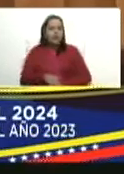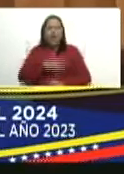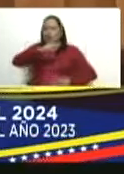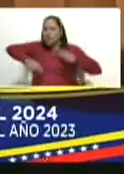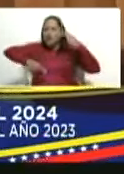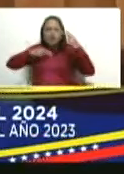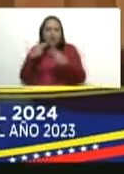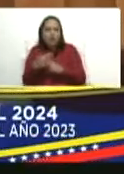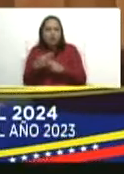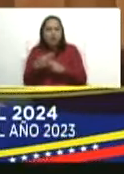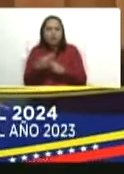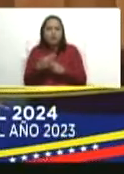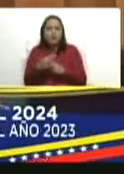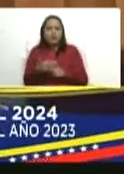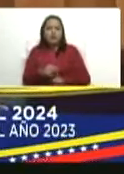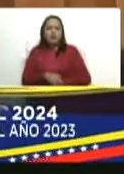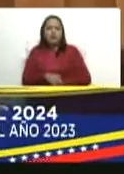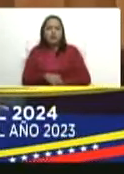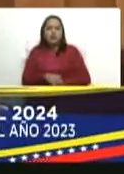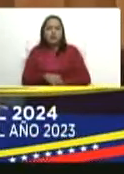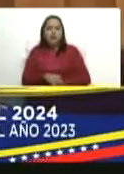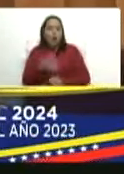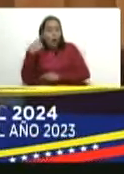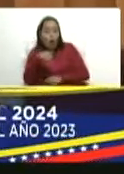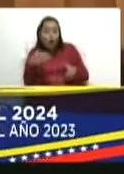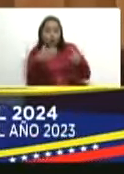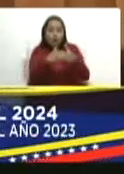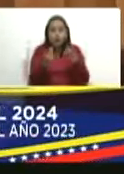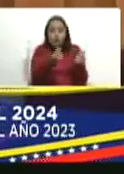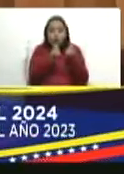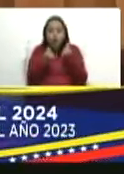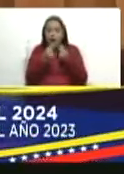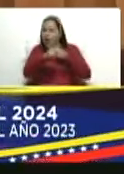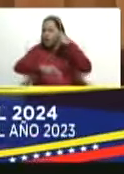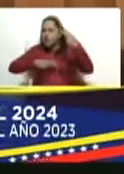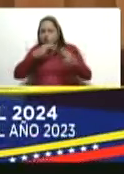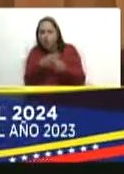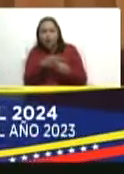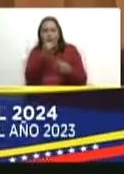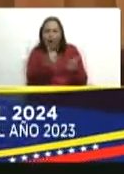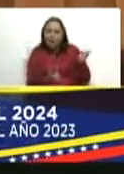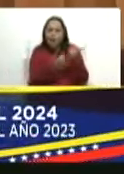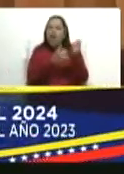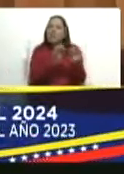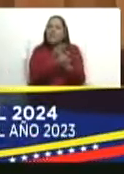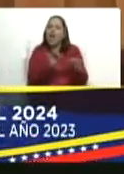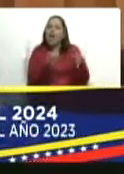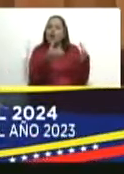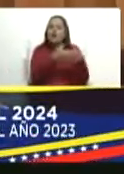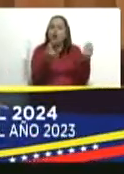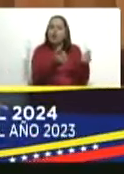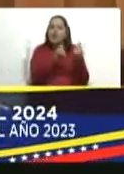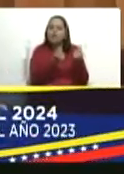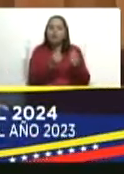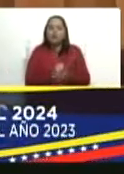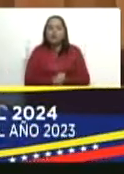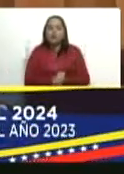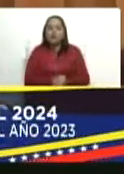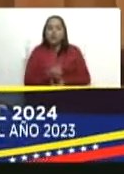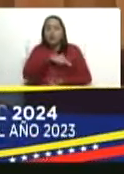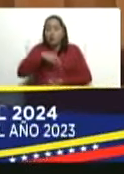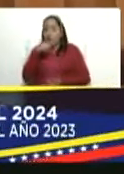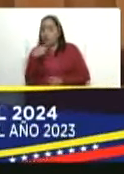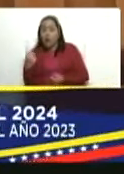Jamás hemos sido de ninguna élite, jamás seremos de ninguna élite. No